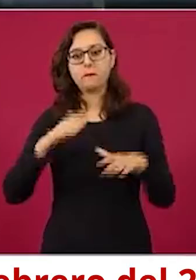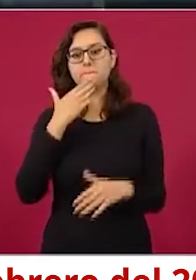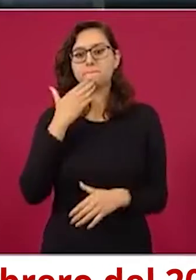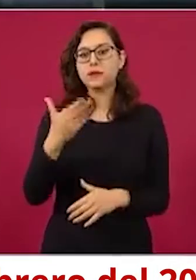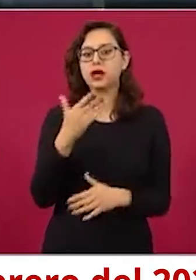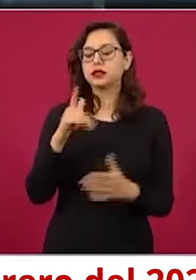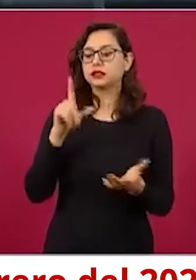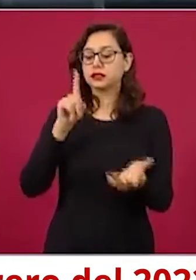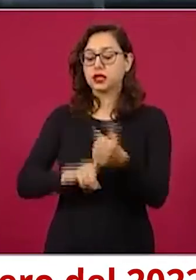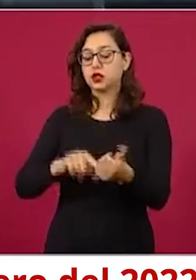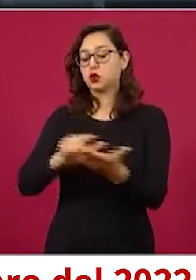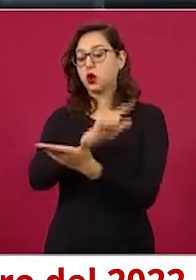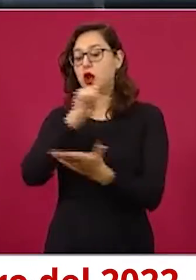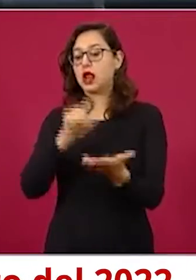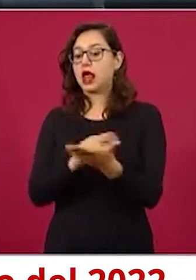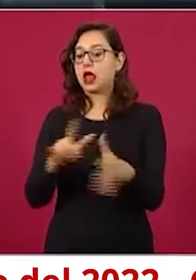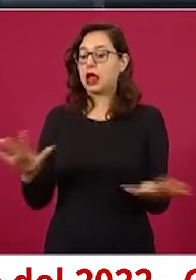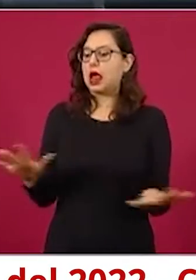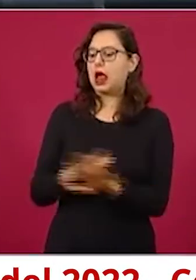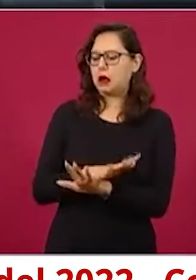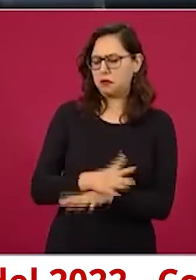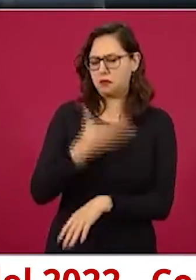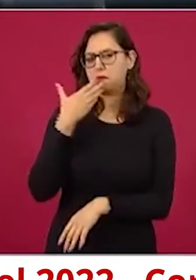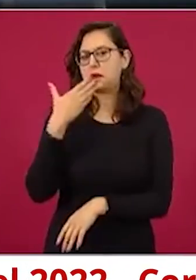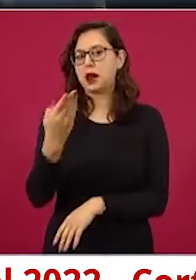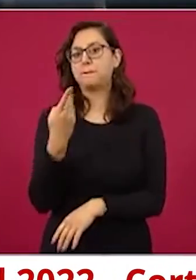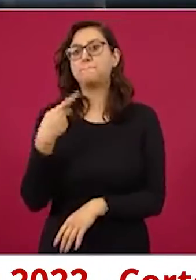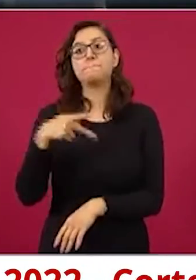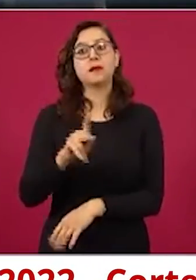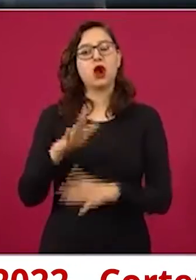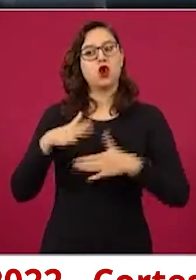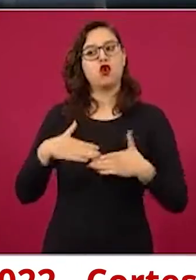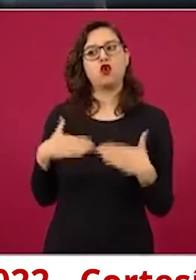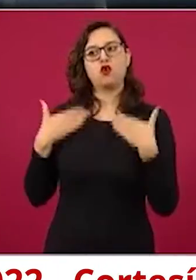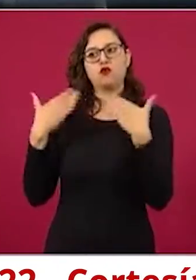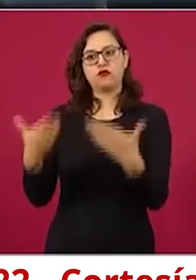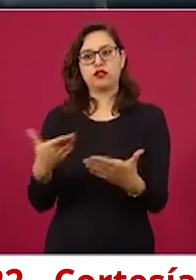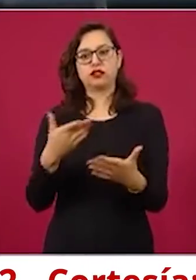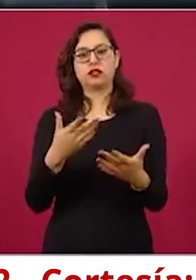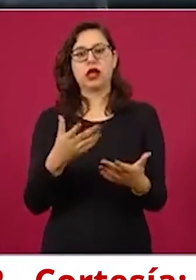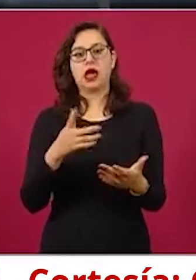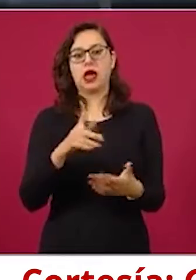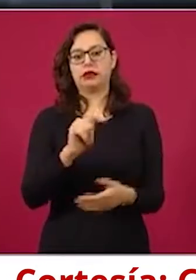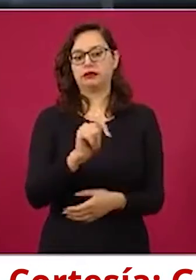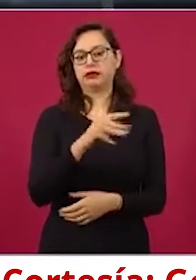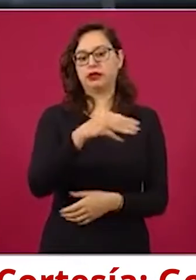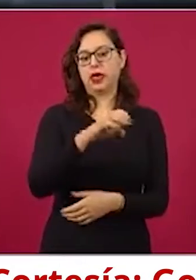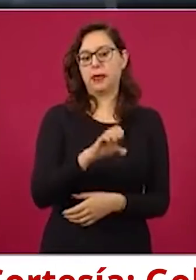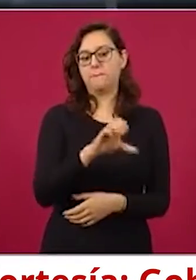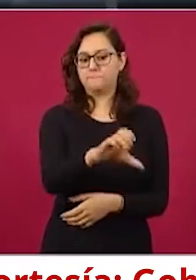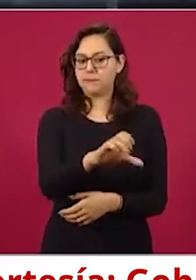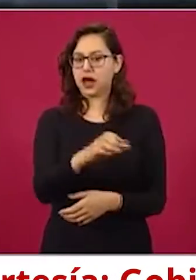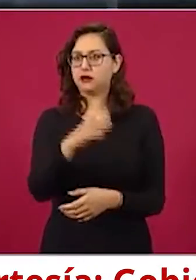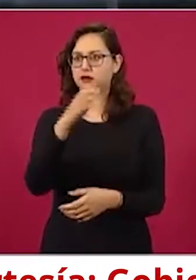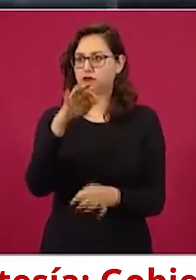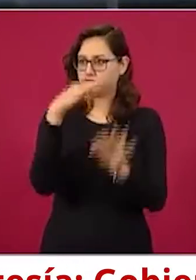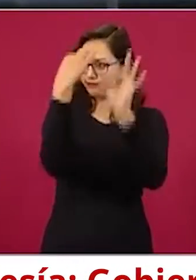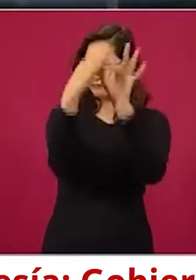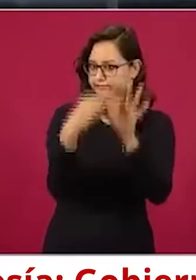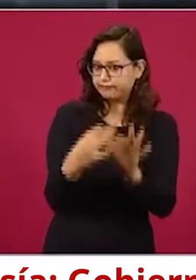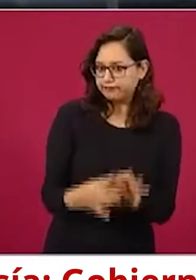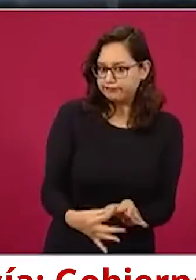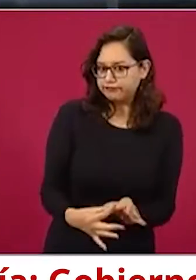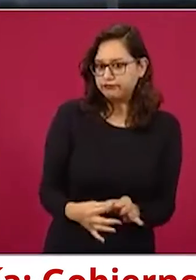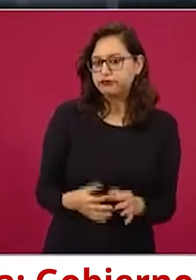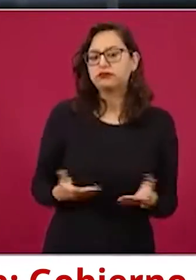dar en la reforma se va a garantizar que se cumpla con el tema. México estaría dispuesto a abrir en